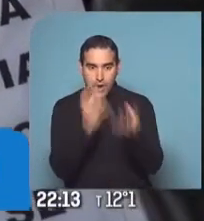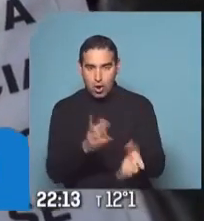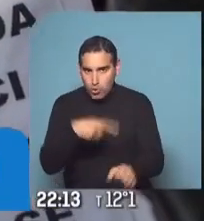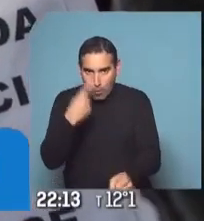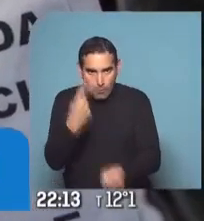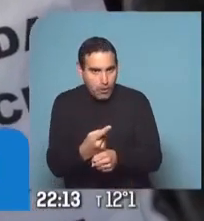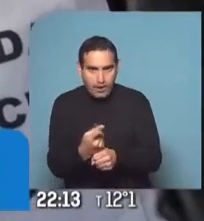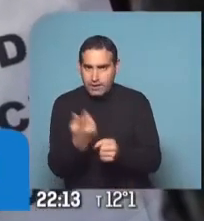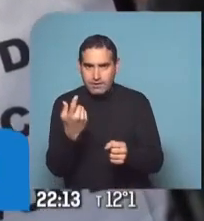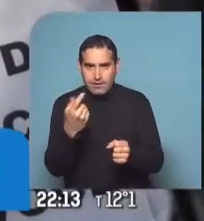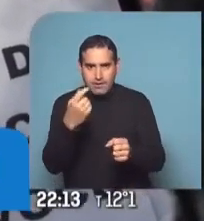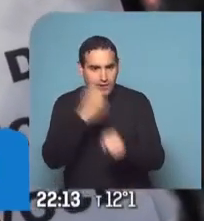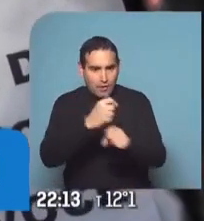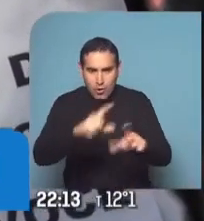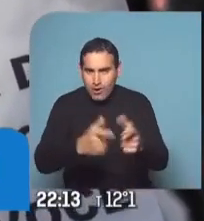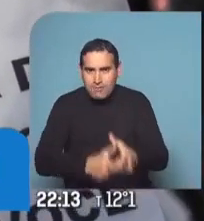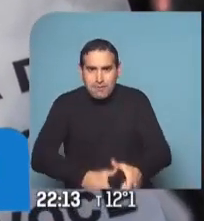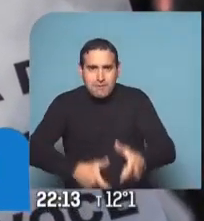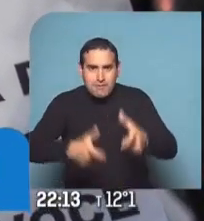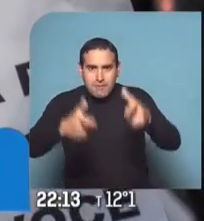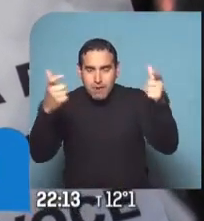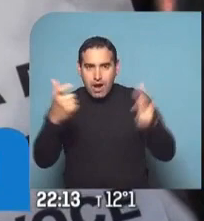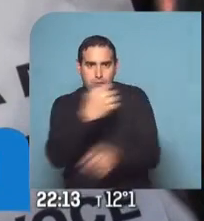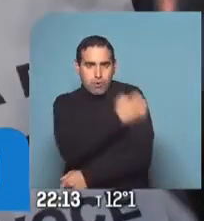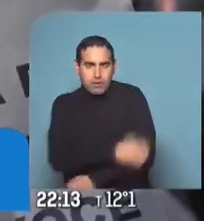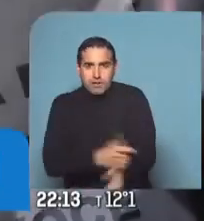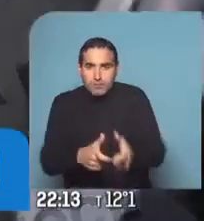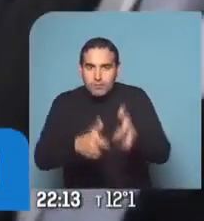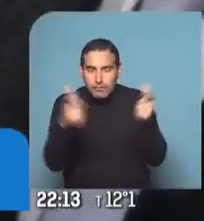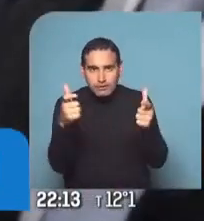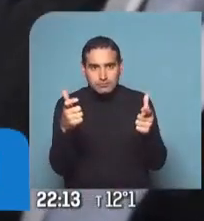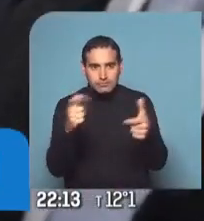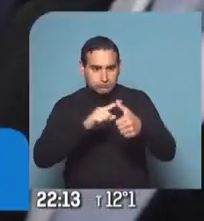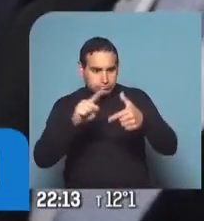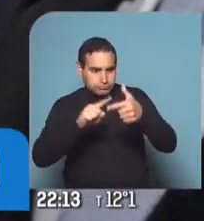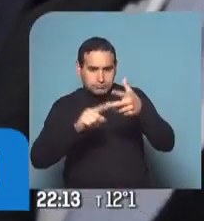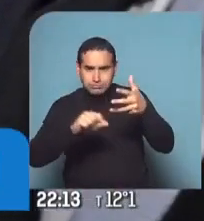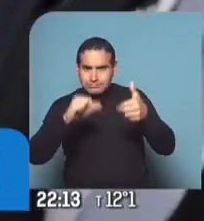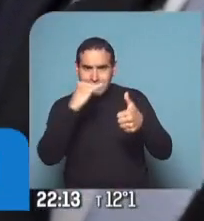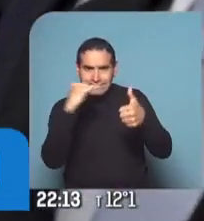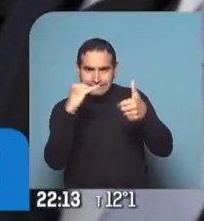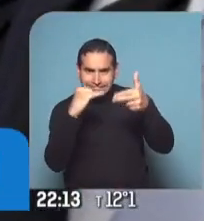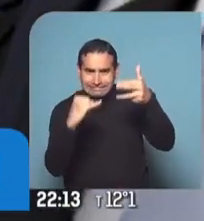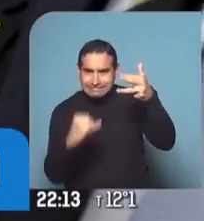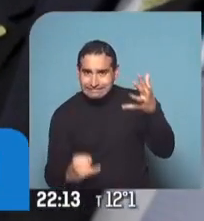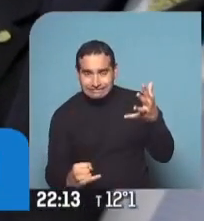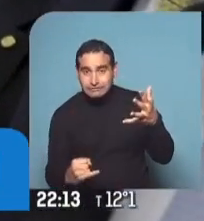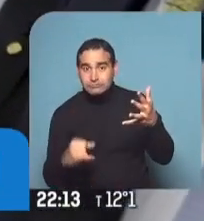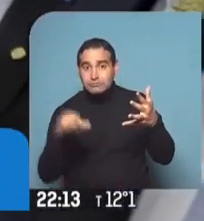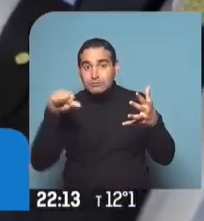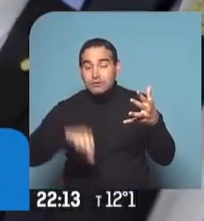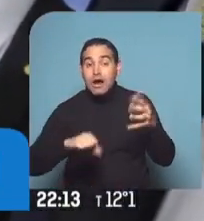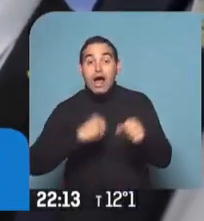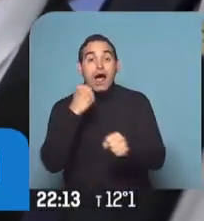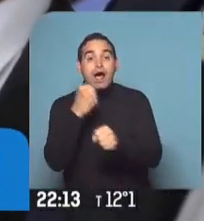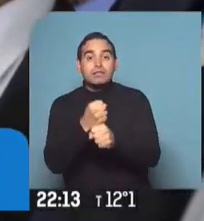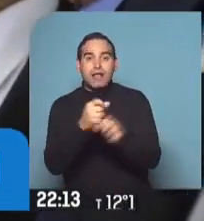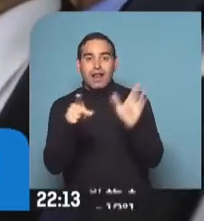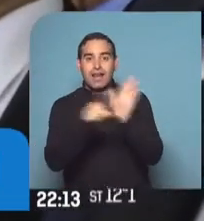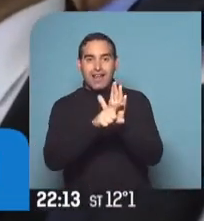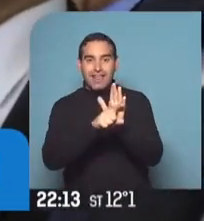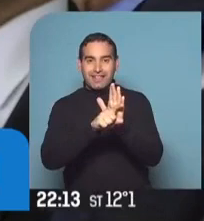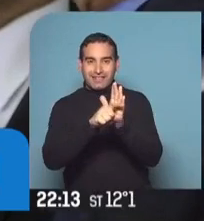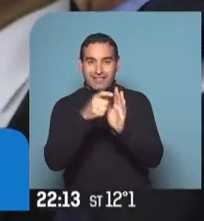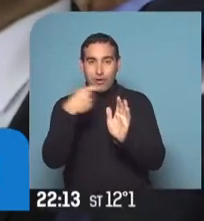de la desocupación, de la pobreza y demás. Quiero decir, eran casi todas malas noticias para Bolsonaro hasta la reforma previsional. ¿Por qué